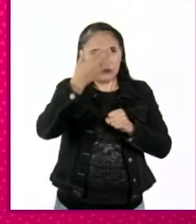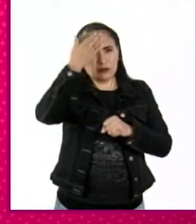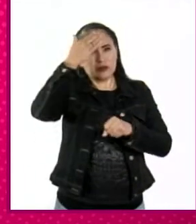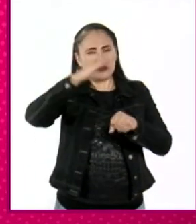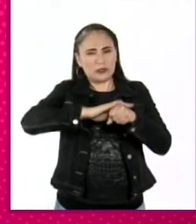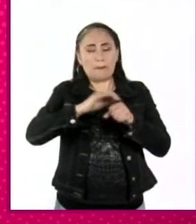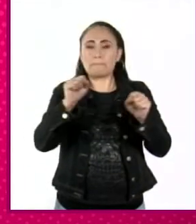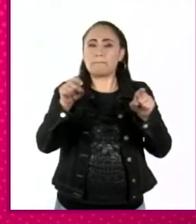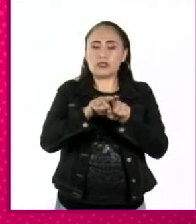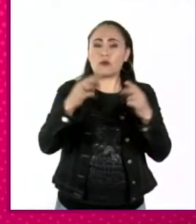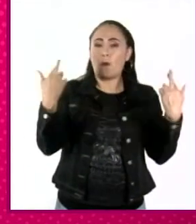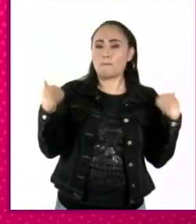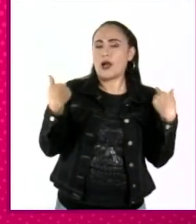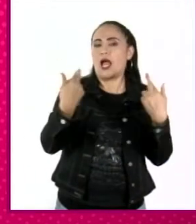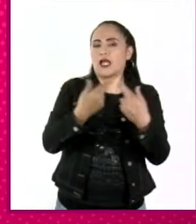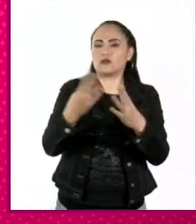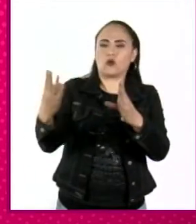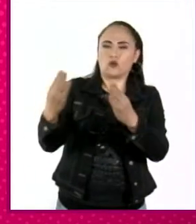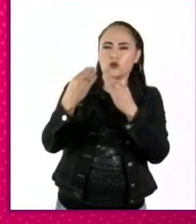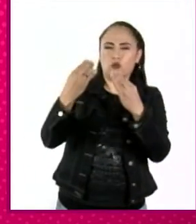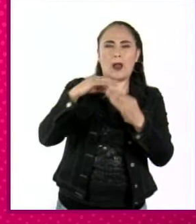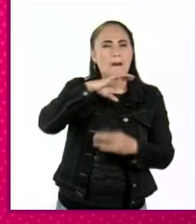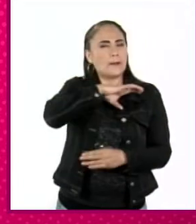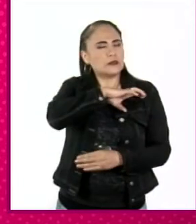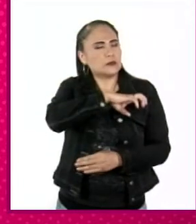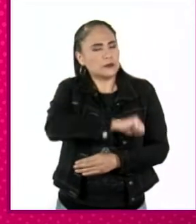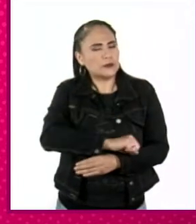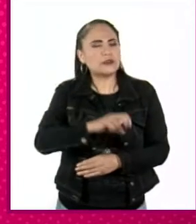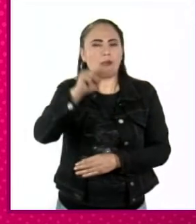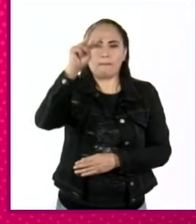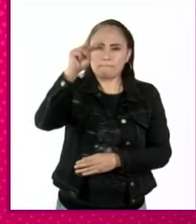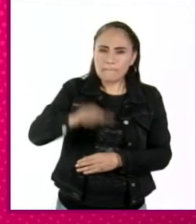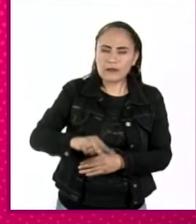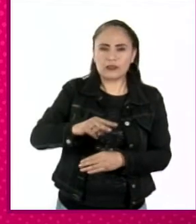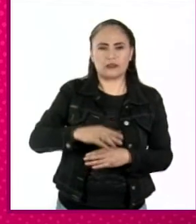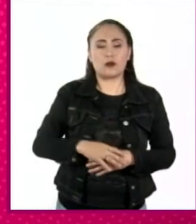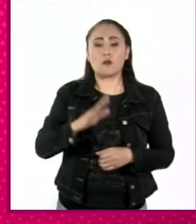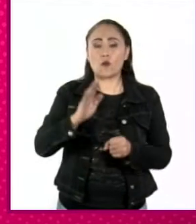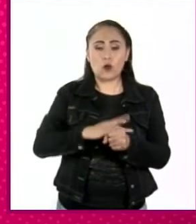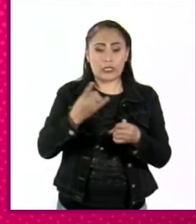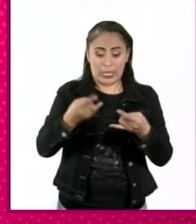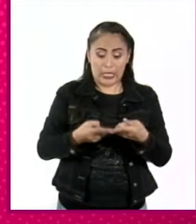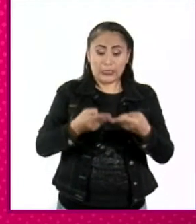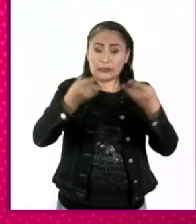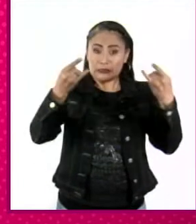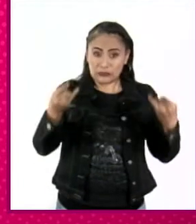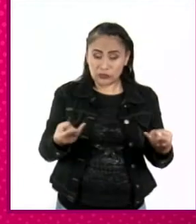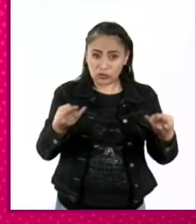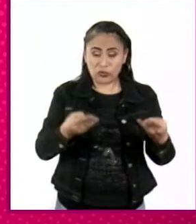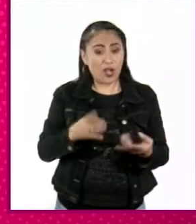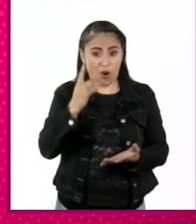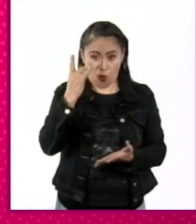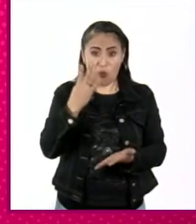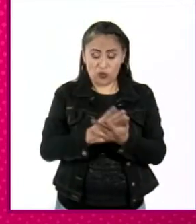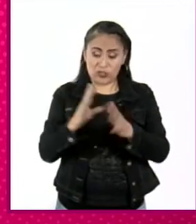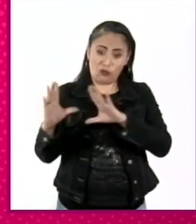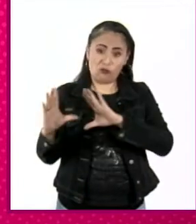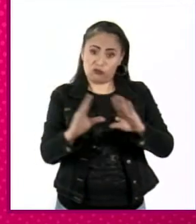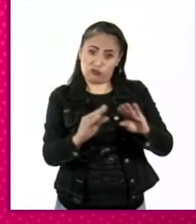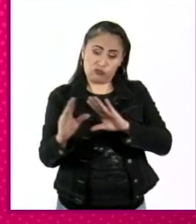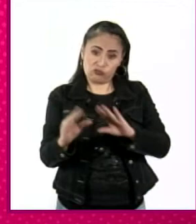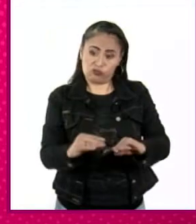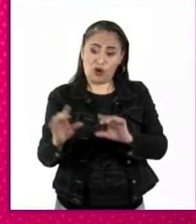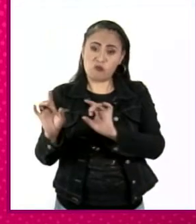maestros la enseñen con pasión, con vocación, porque la historia no solamente es que nos enseñen lo que